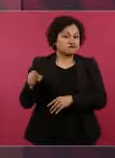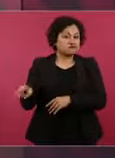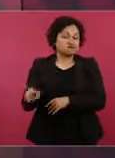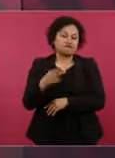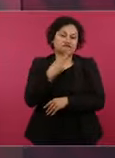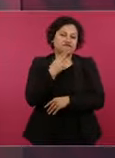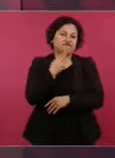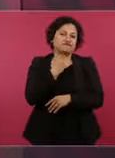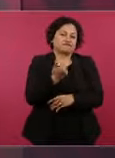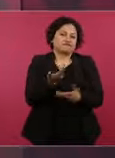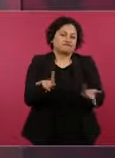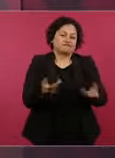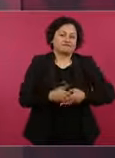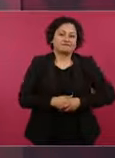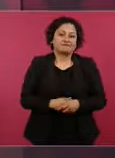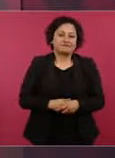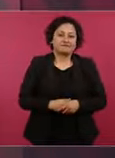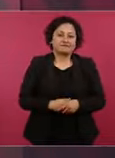Estaban